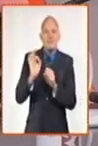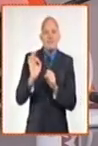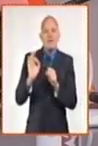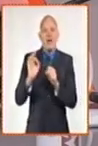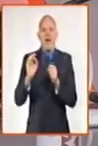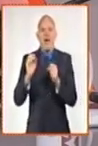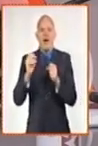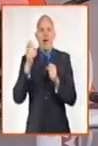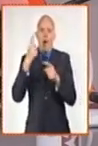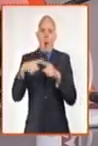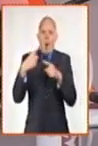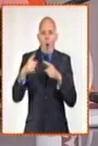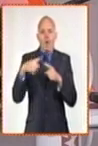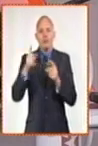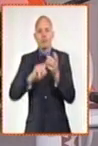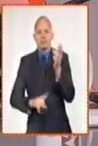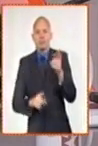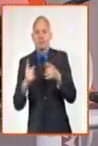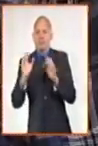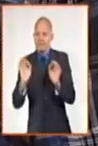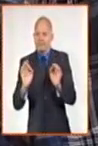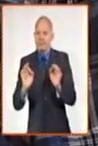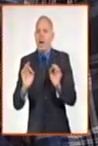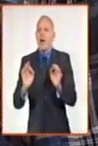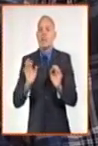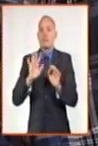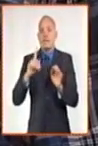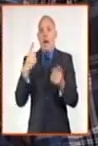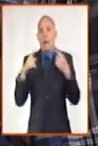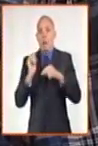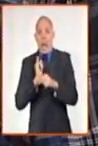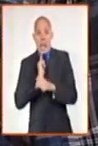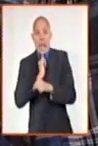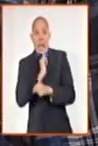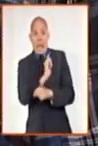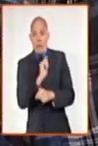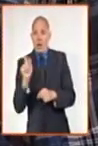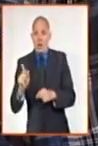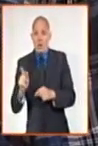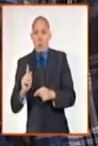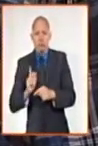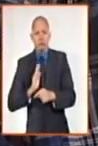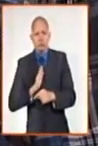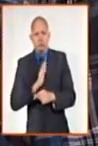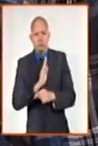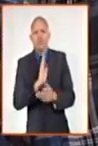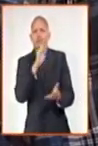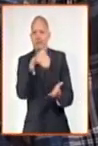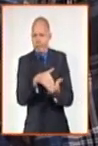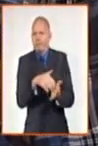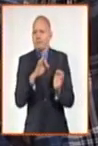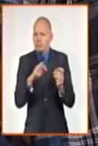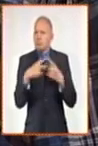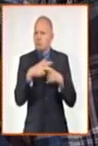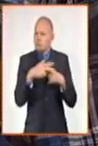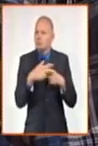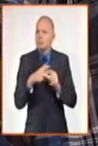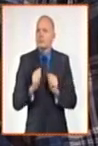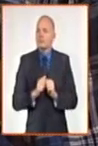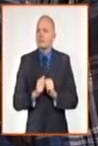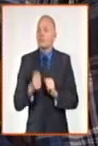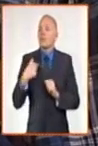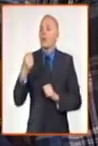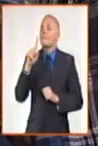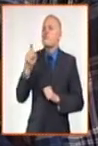para poder restablecer el sistema eléctrico. Lázaro, ¿cómo va la recuperación de las líneas de transmisión,